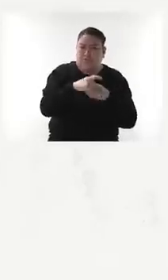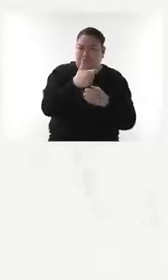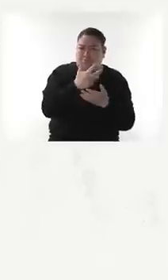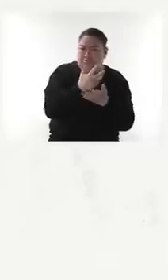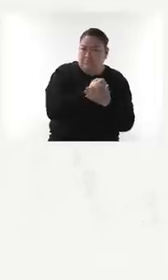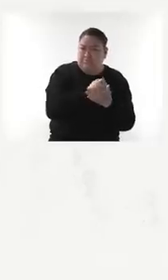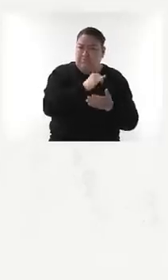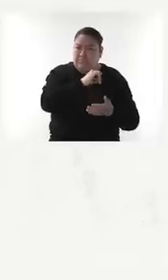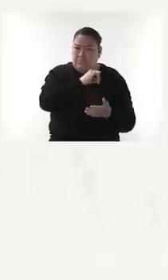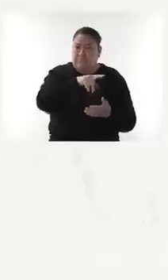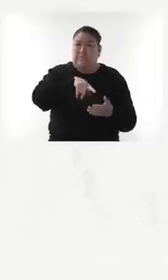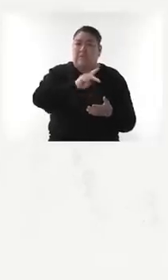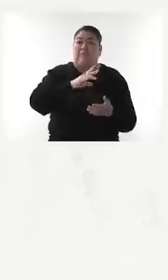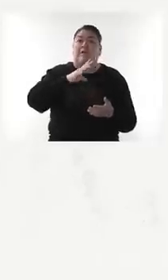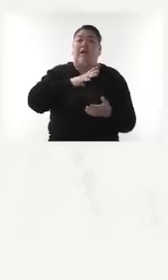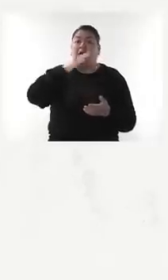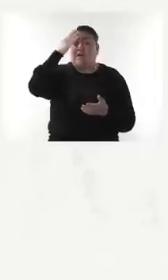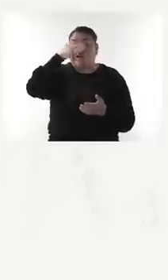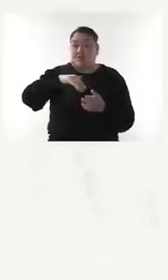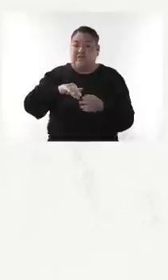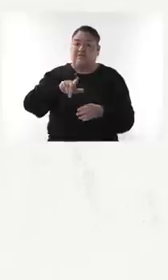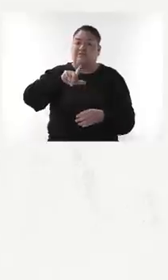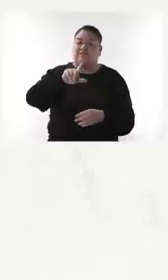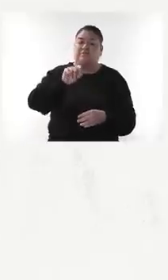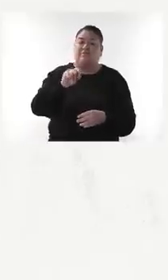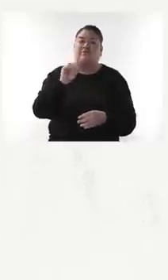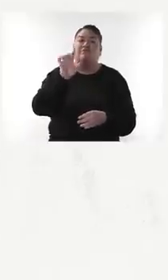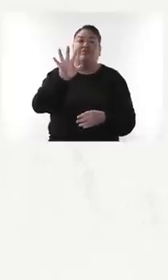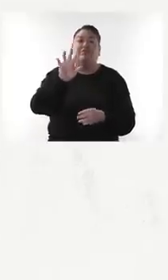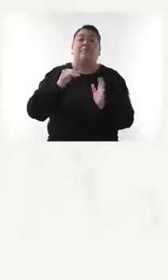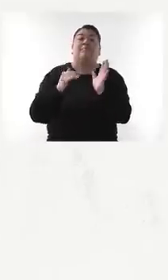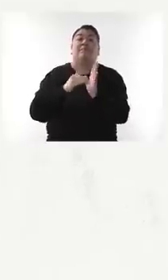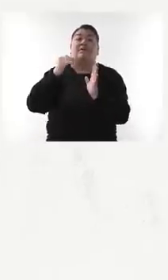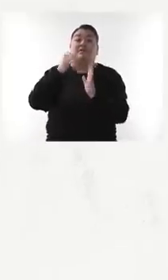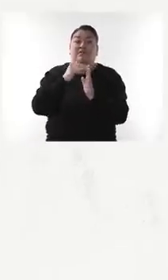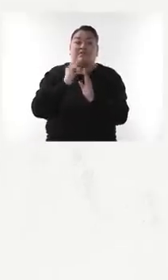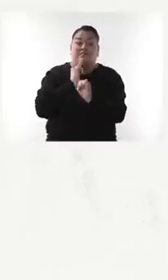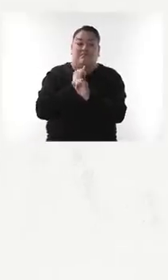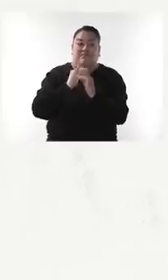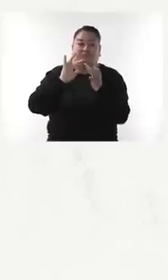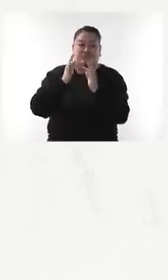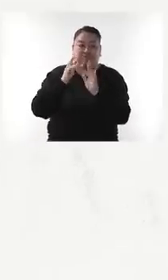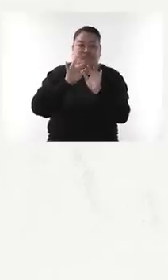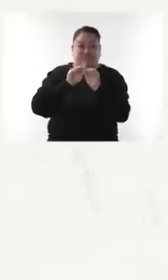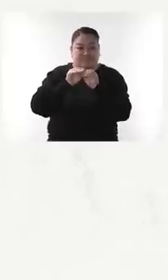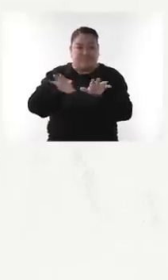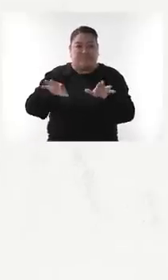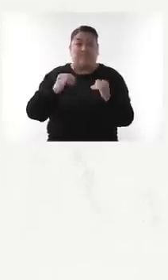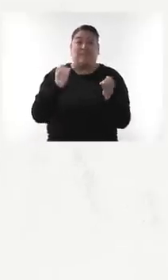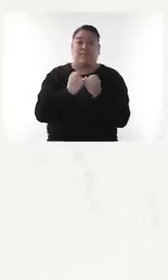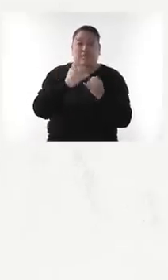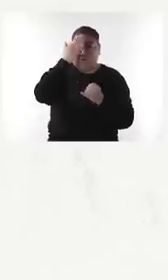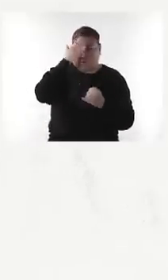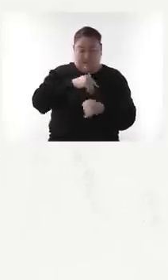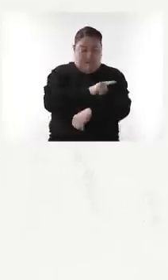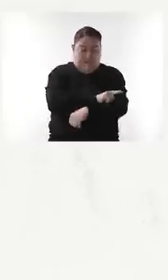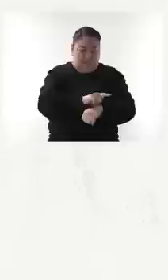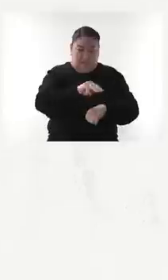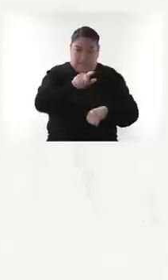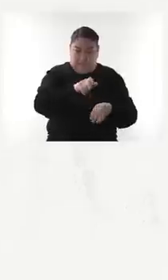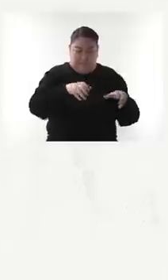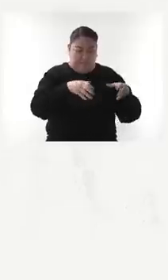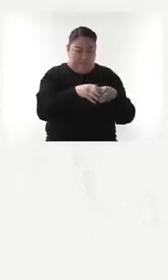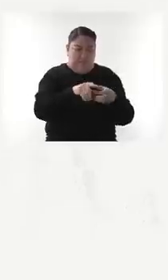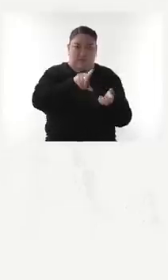también 16.5 millones en redes sociales. También hemos acompañado en lo corporativo a la liga para tener